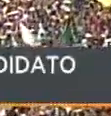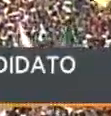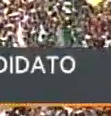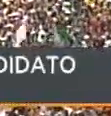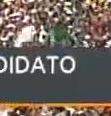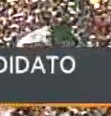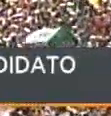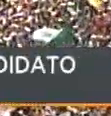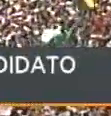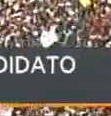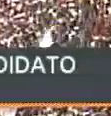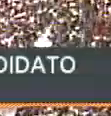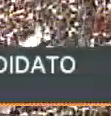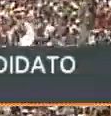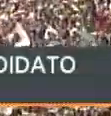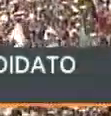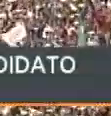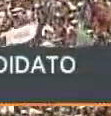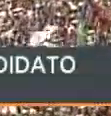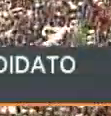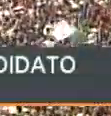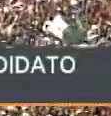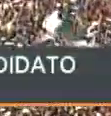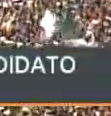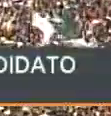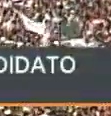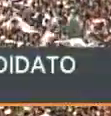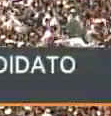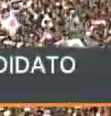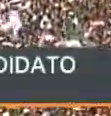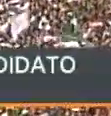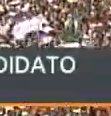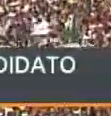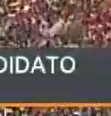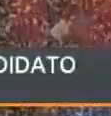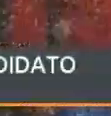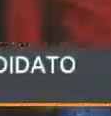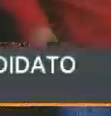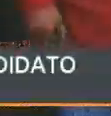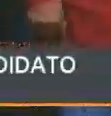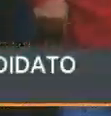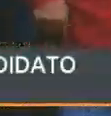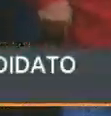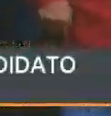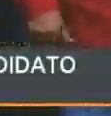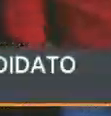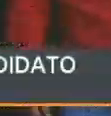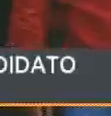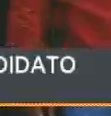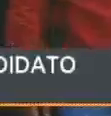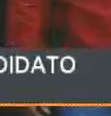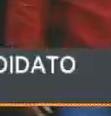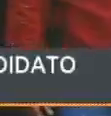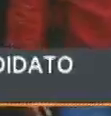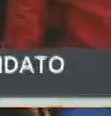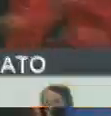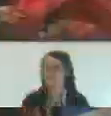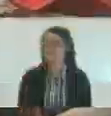¿Dónde están las mujeres? Aquí está este